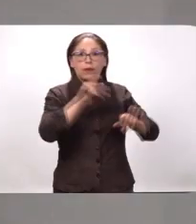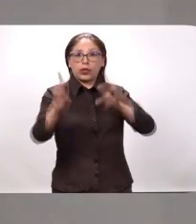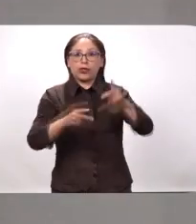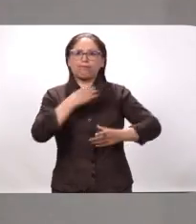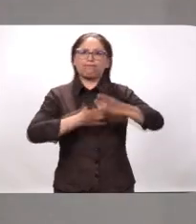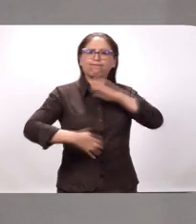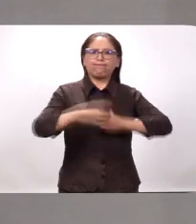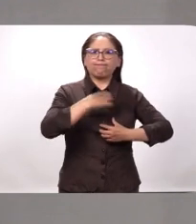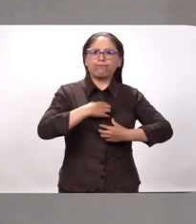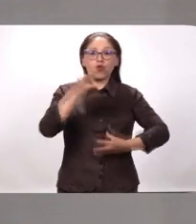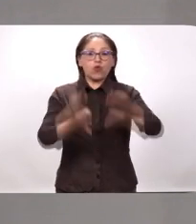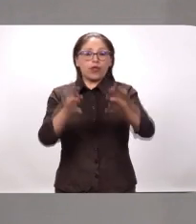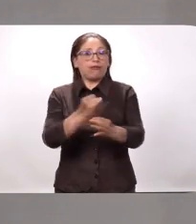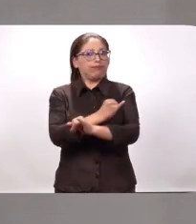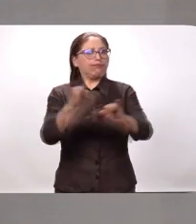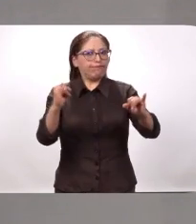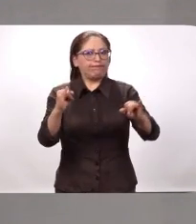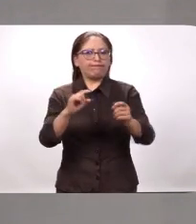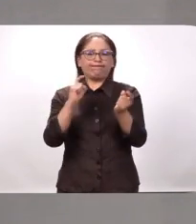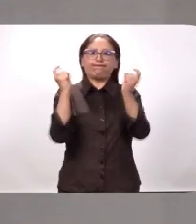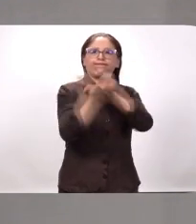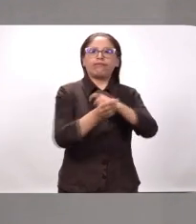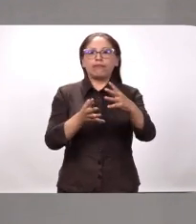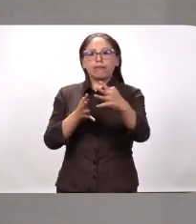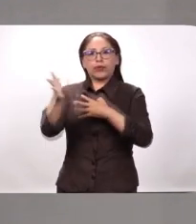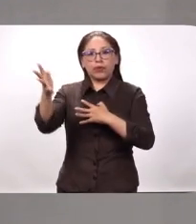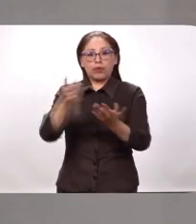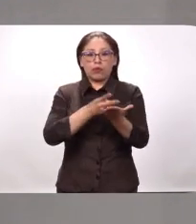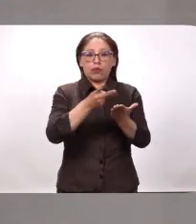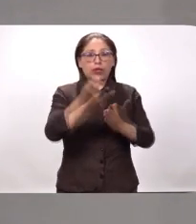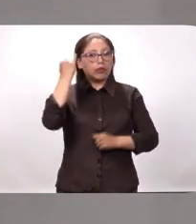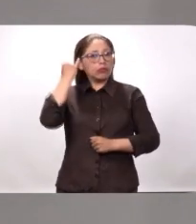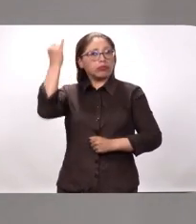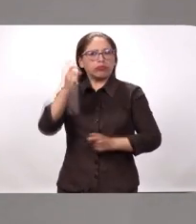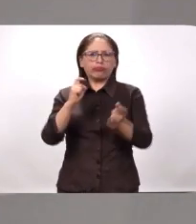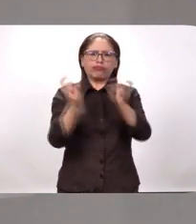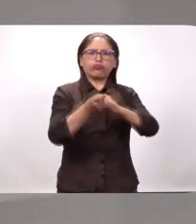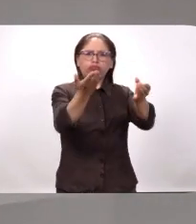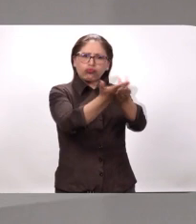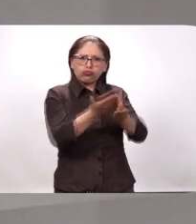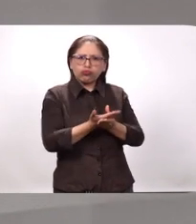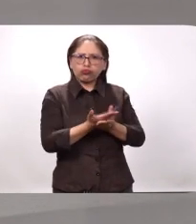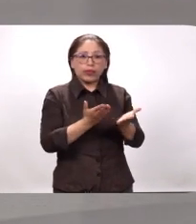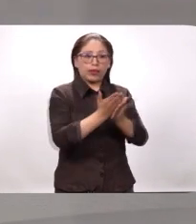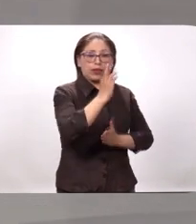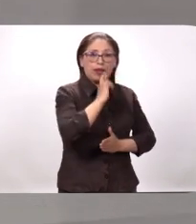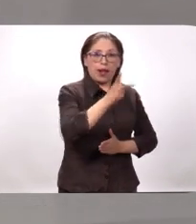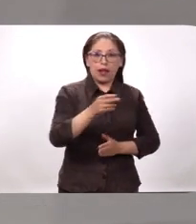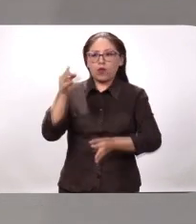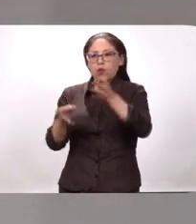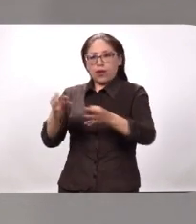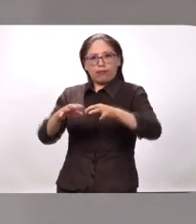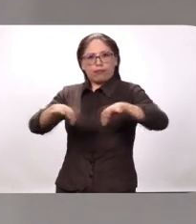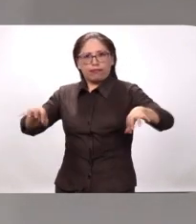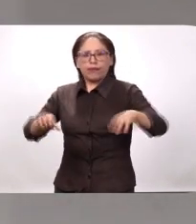Todos los bolivianos anhelamos una justicia independiente, moderna y transparente. Por esto propongo modernizar el manejo de los archivos en derechos